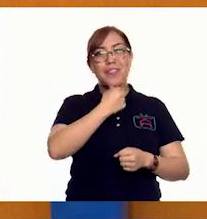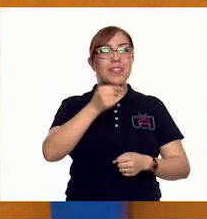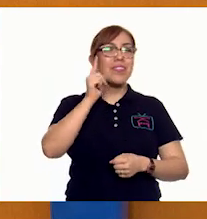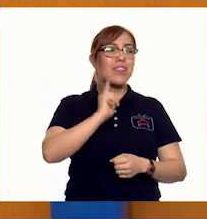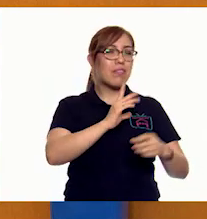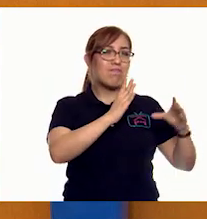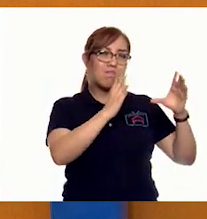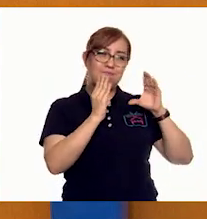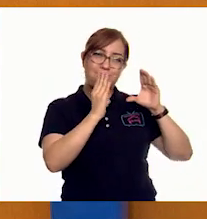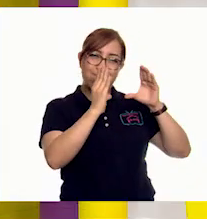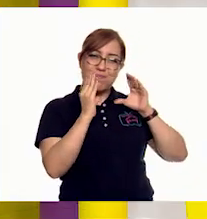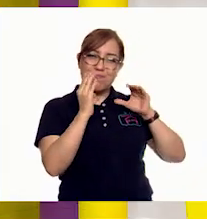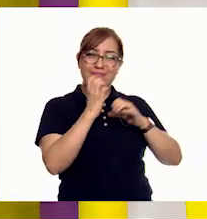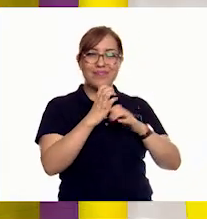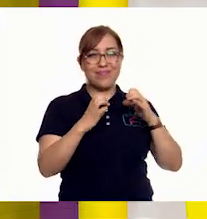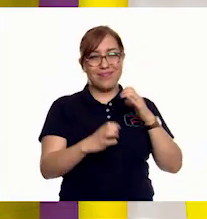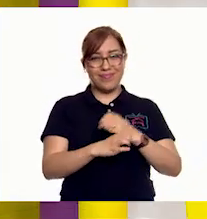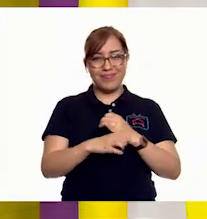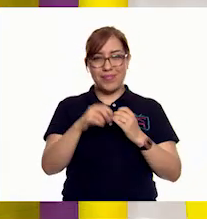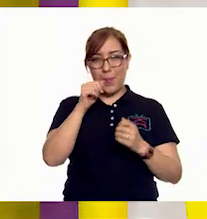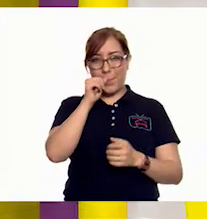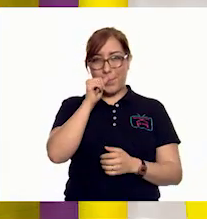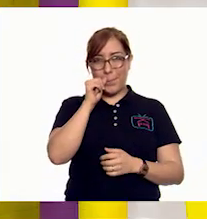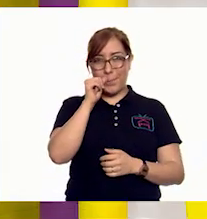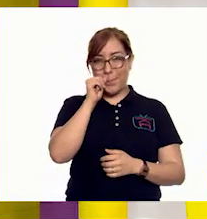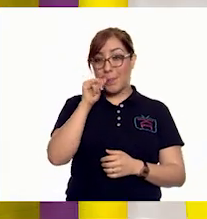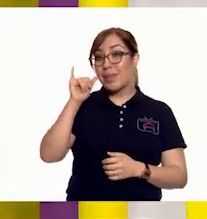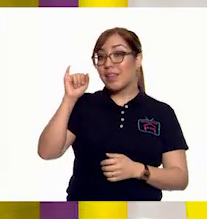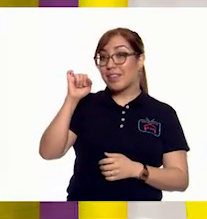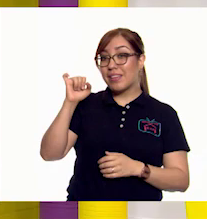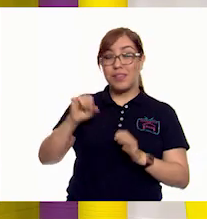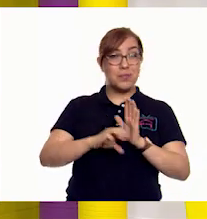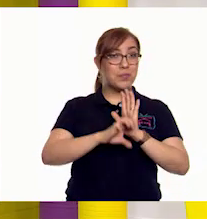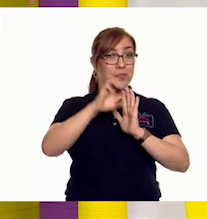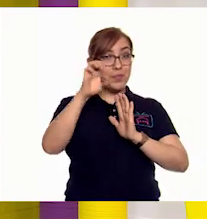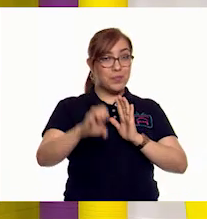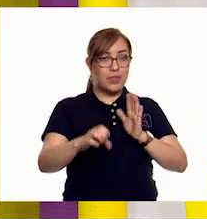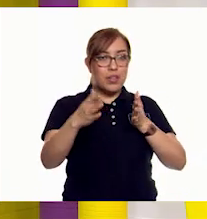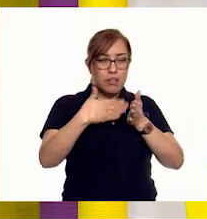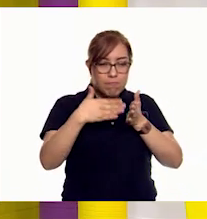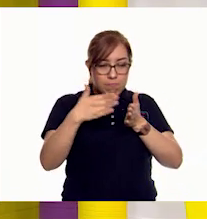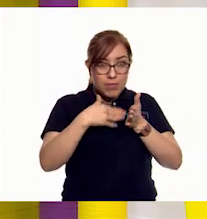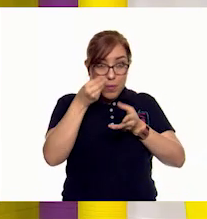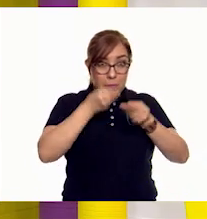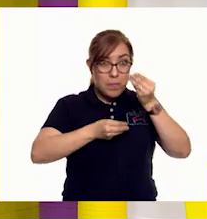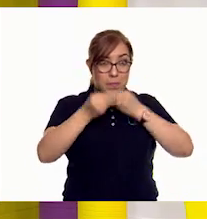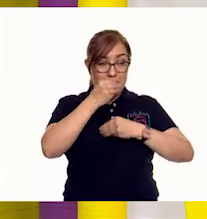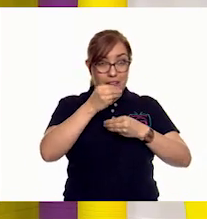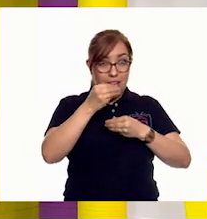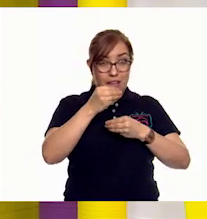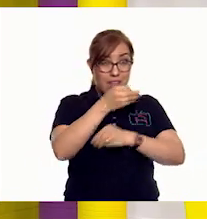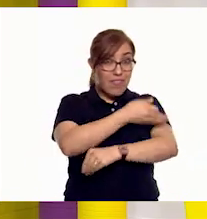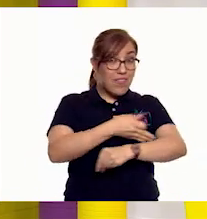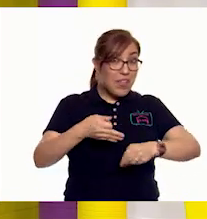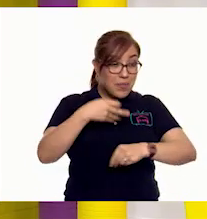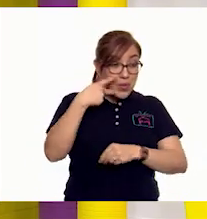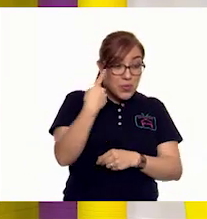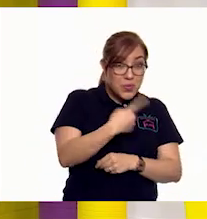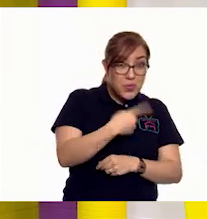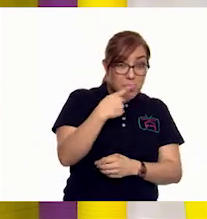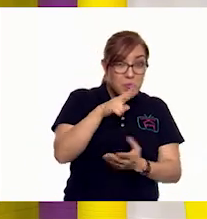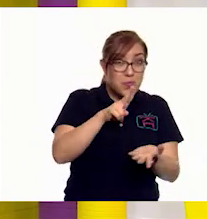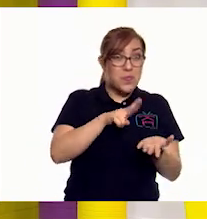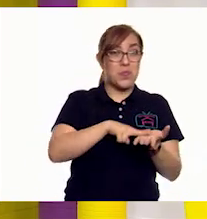esos conocimientos. Así es, ahorita pensé, por ejemplo, en las recetas de familia, ¿no? Uh-huh. Solamente se van pasando de generación